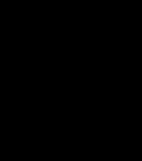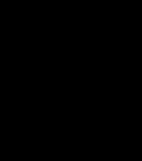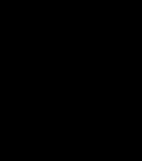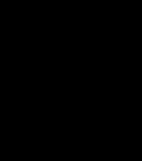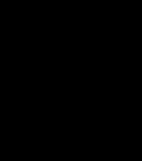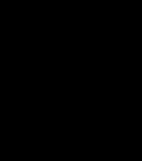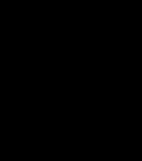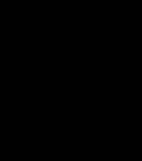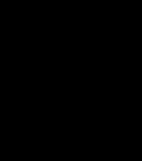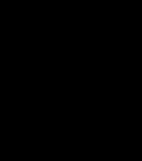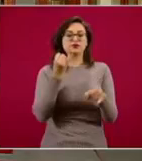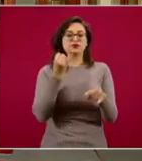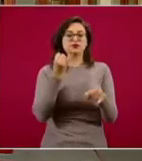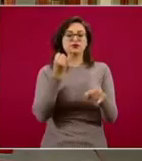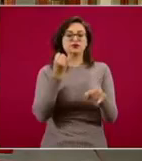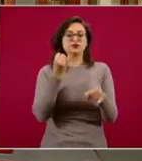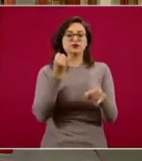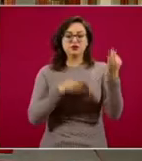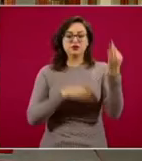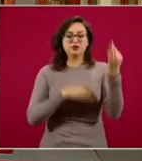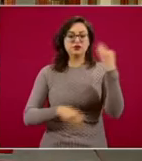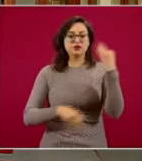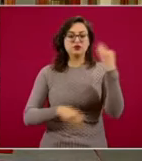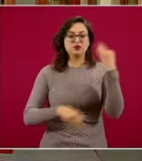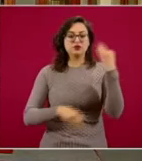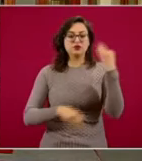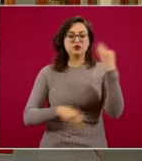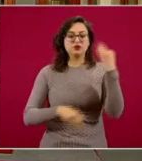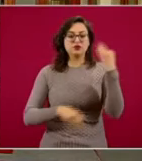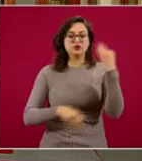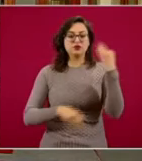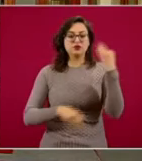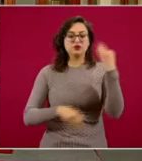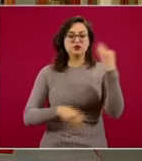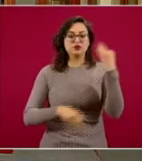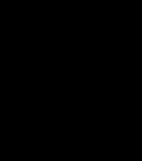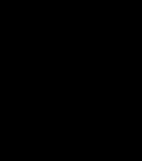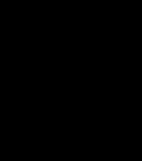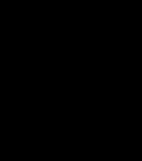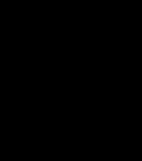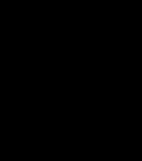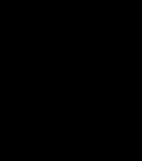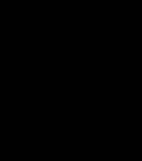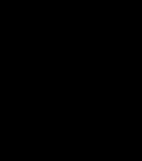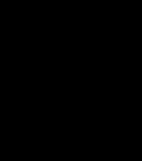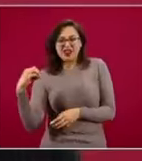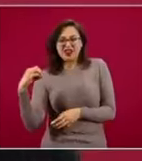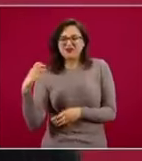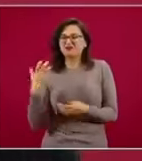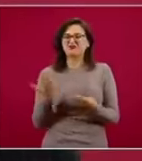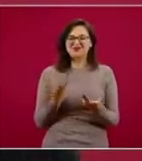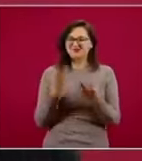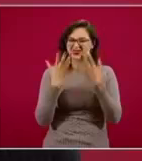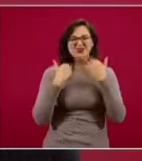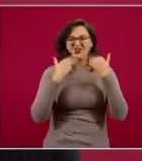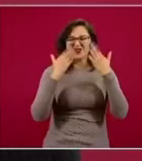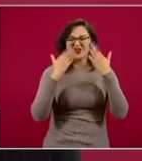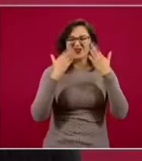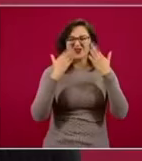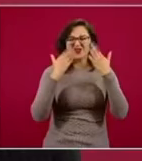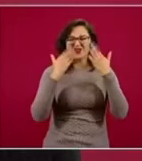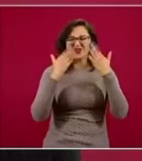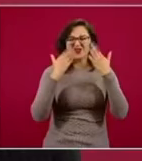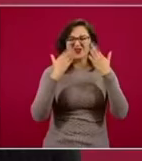fuentes de información, todos los periódicos: no usen el término caso cero. Esto no existe en el lenguaje técnico de la